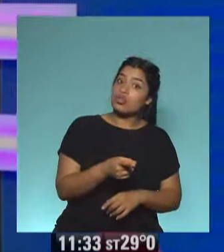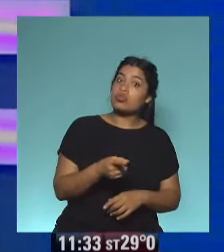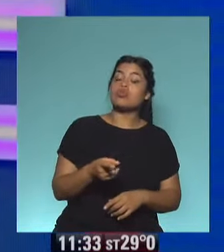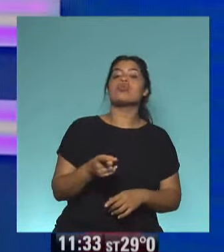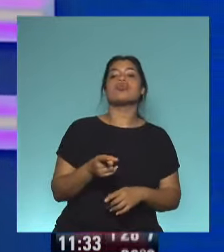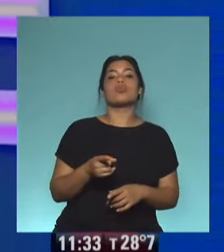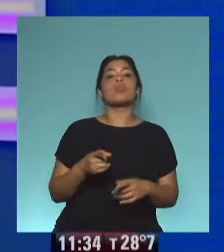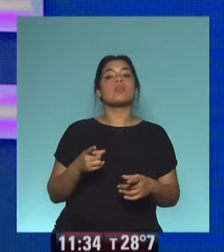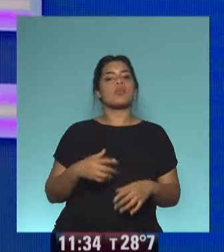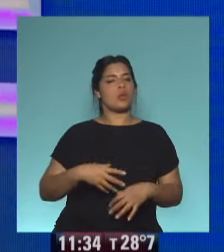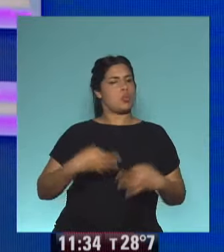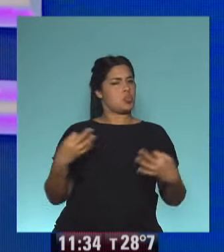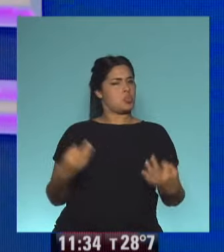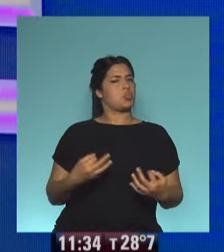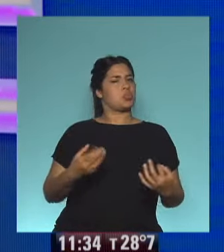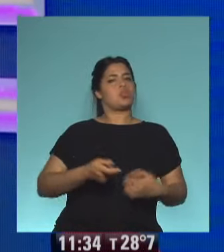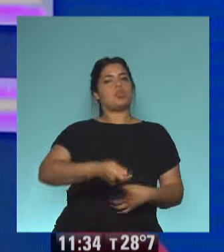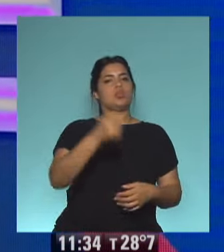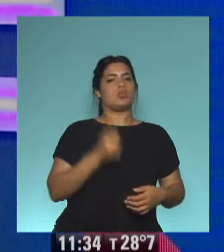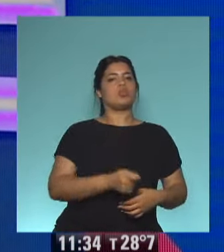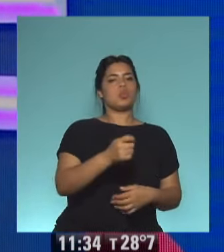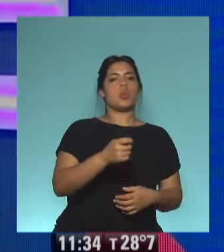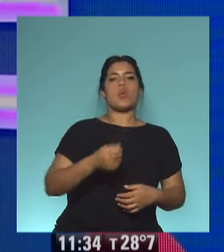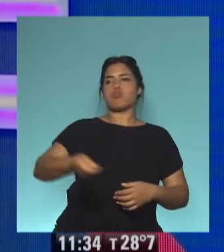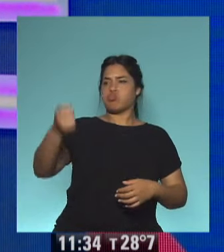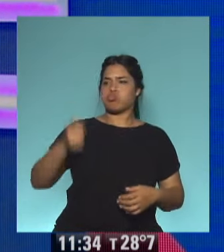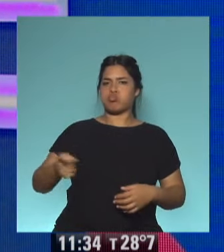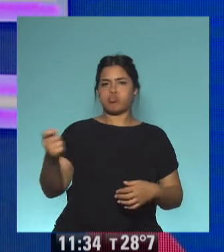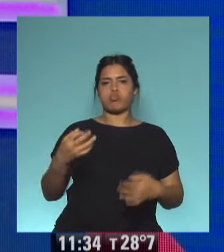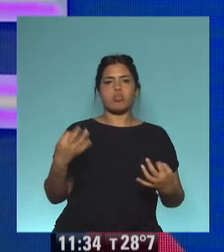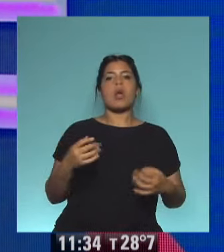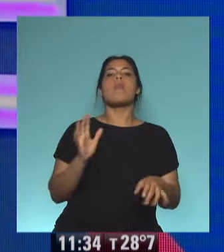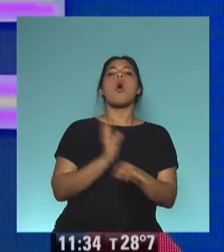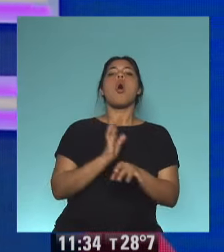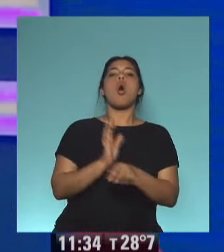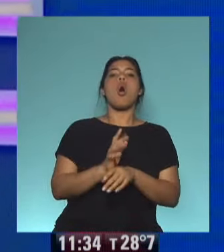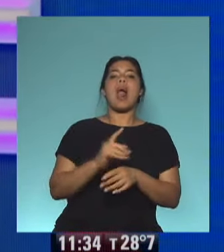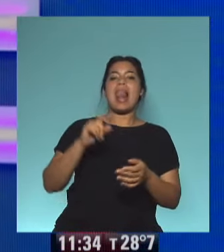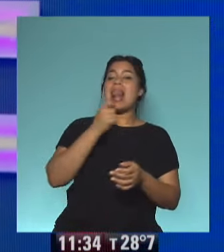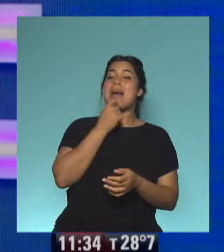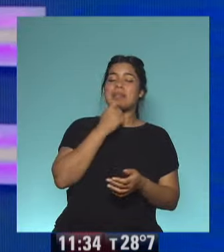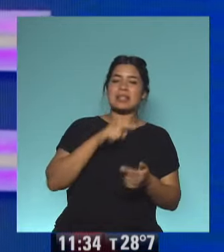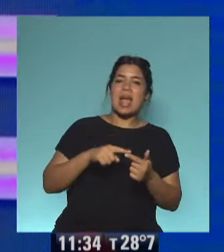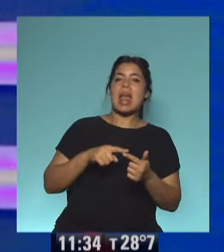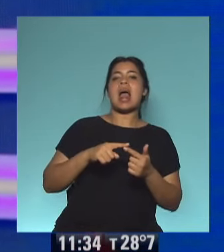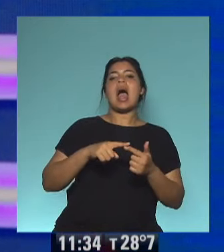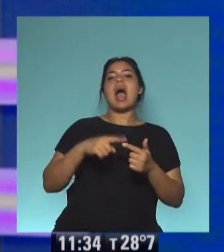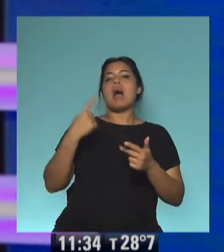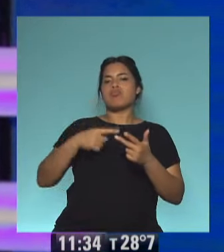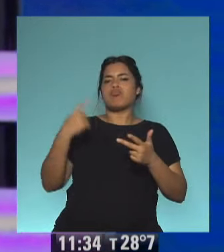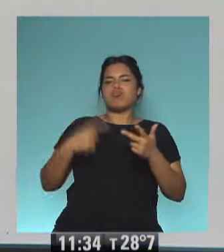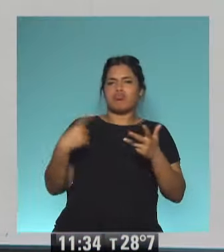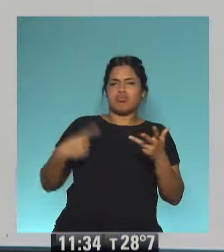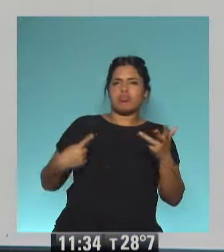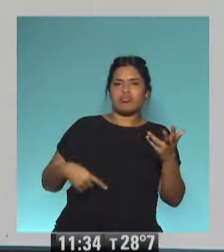se deleitaban con los firuletes barrocos de la puñalada, la lapicera, la vuelta al mundo, la porteña, las